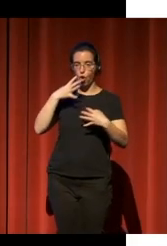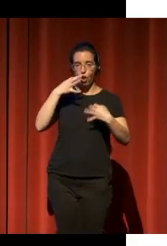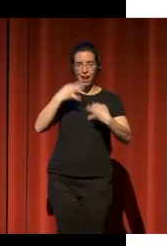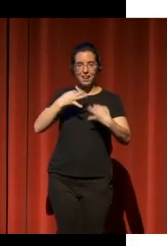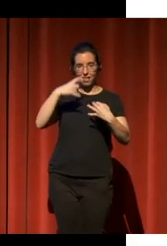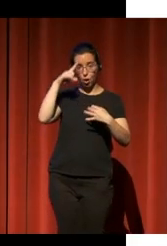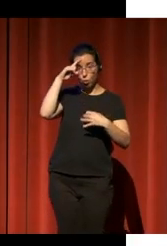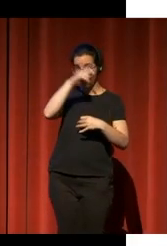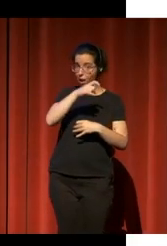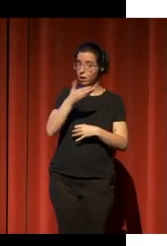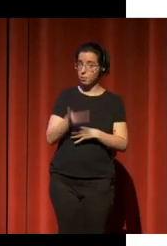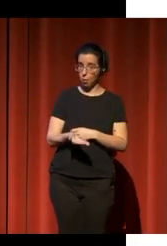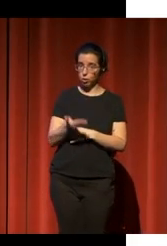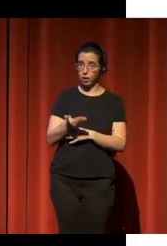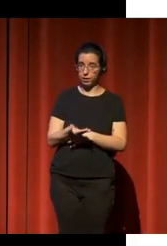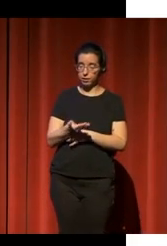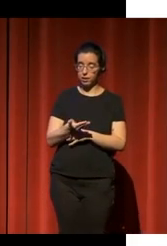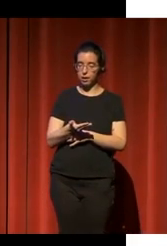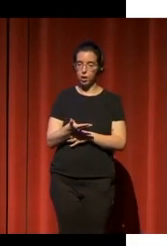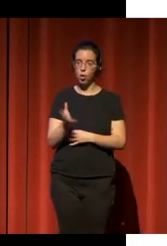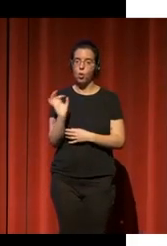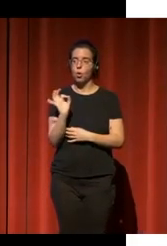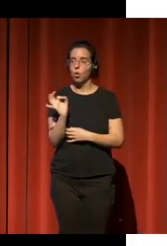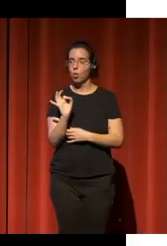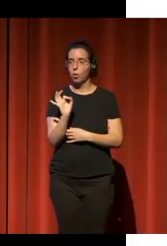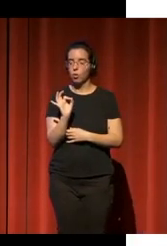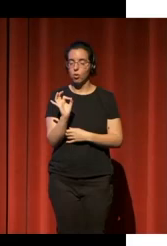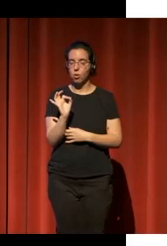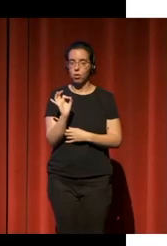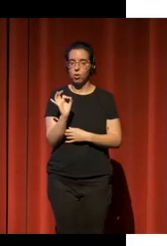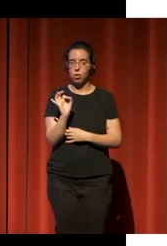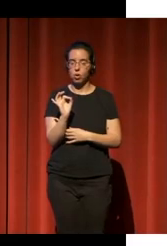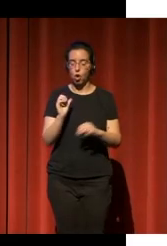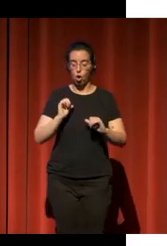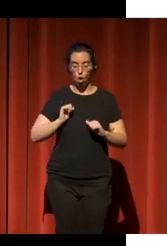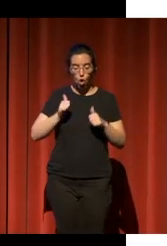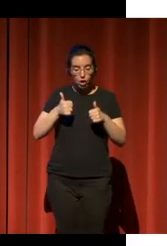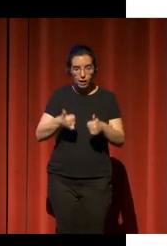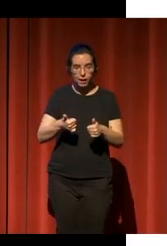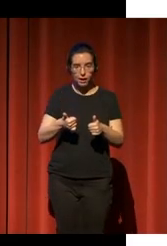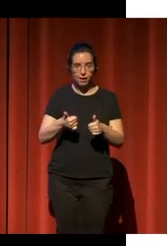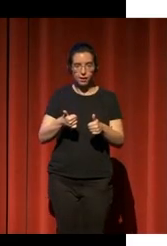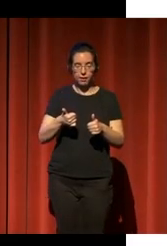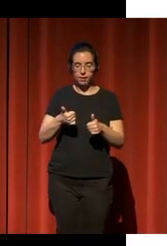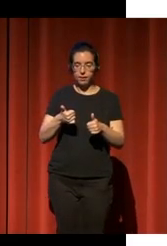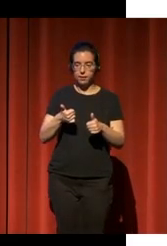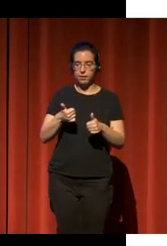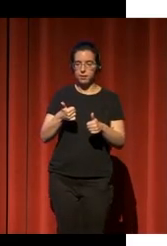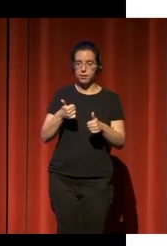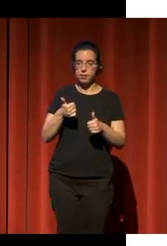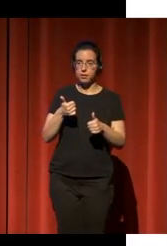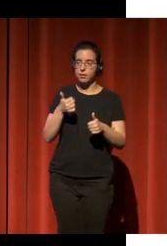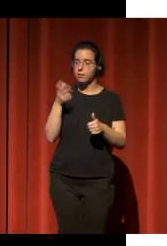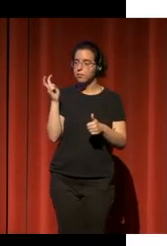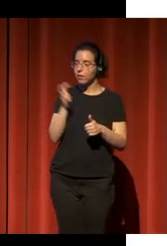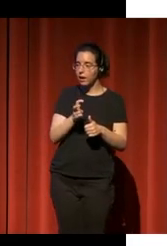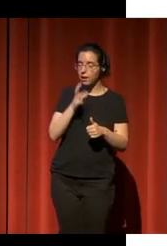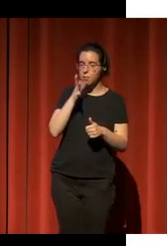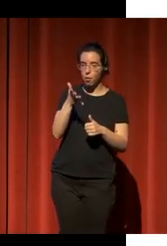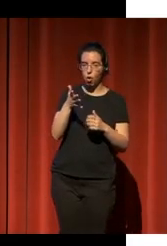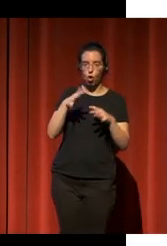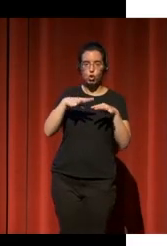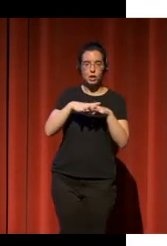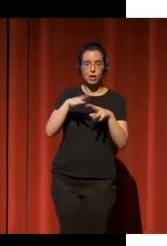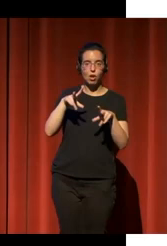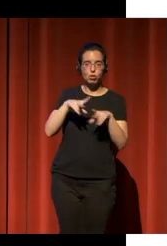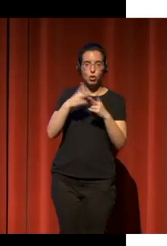bastante importante este elemento o eh tienen su origen en largas reivindicaciones o demandas del tejido